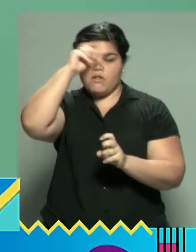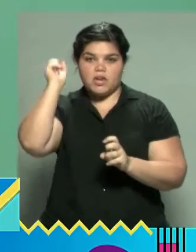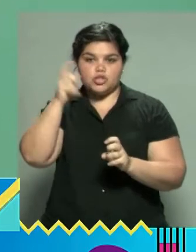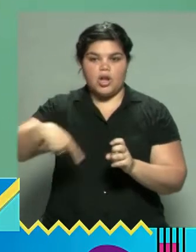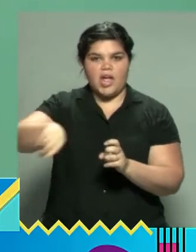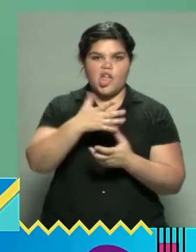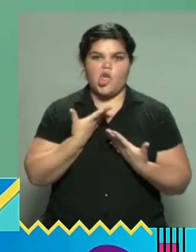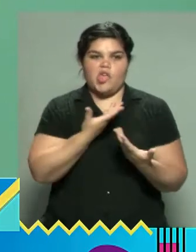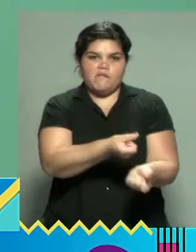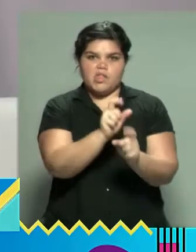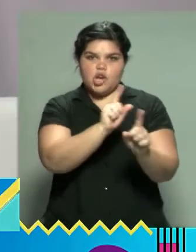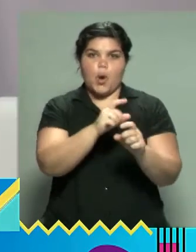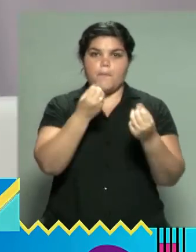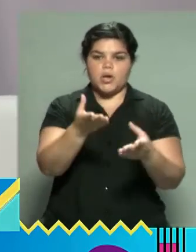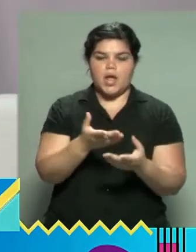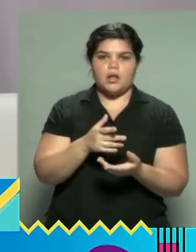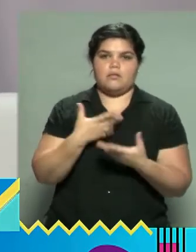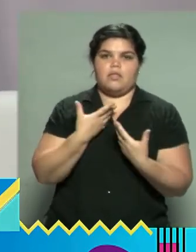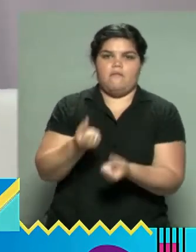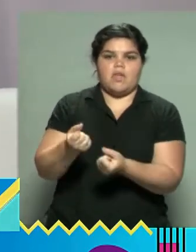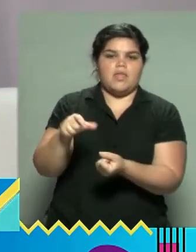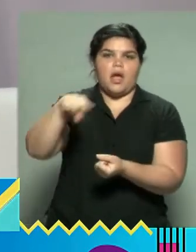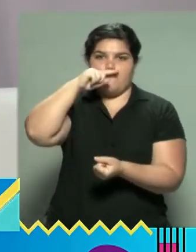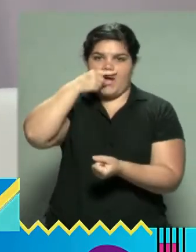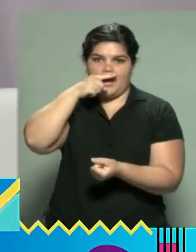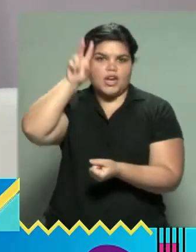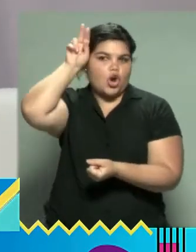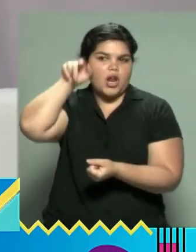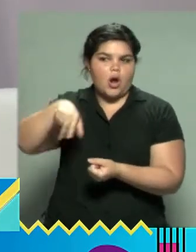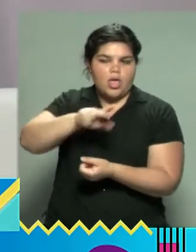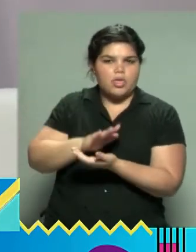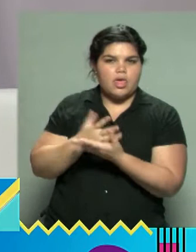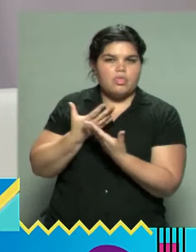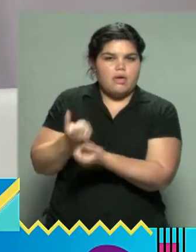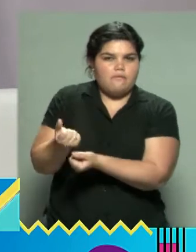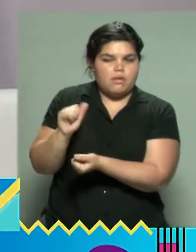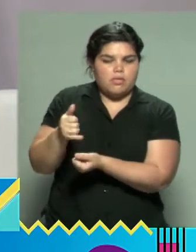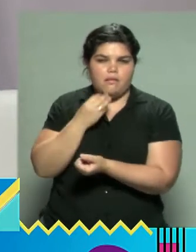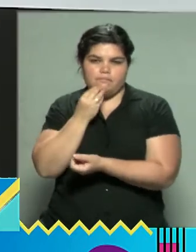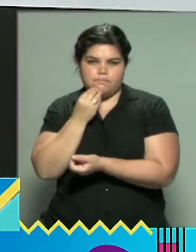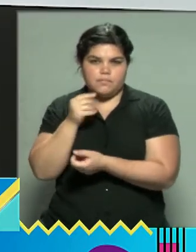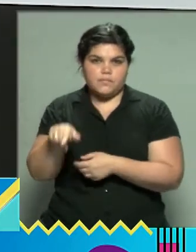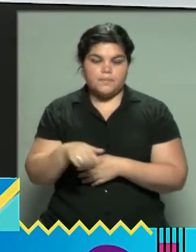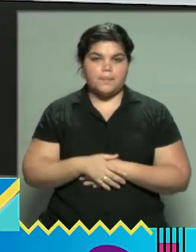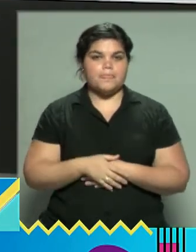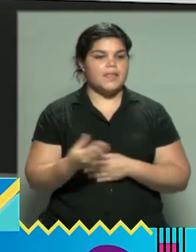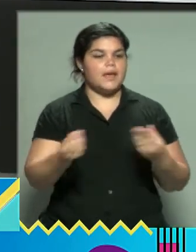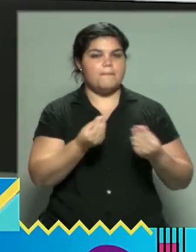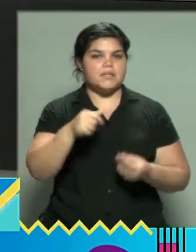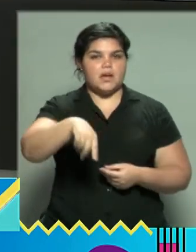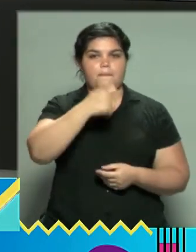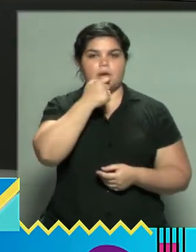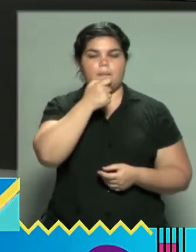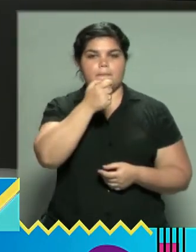porque obviamente defienden un gobierno de turno que es el gobierno de Cornejo y de Macri. ¿Qué pasa con los sindicatos que acá también ha pasado, por ejemplo, con judiciales, que